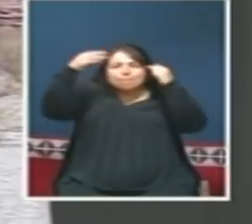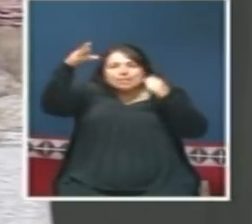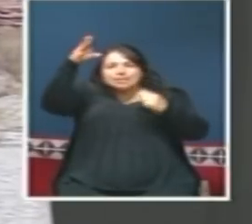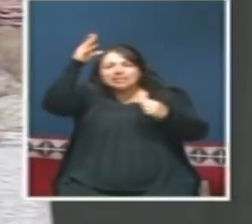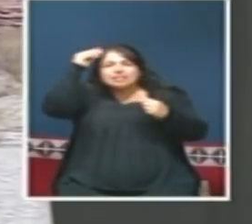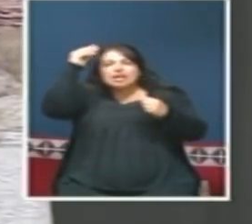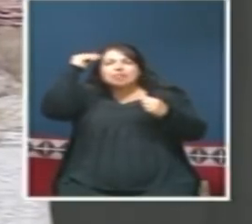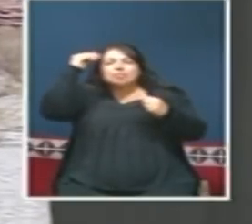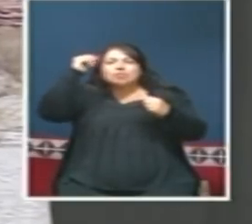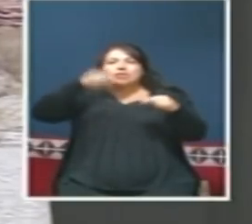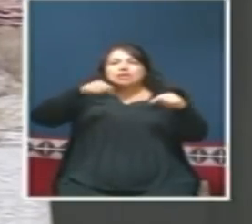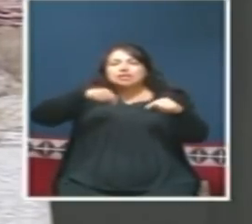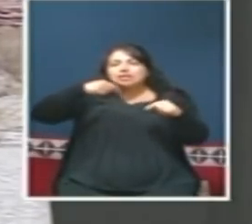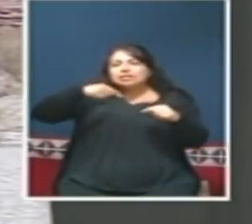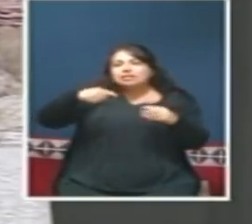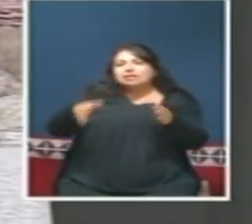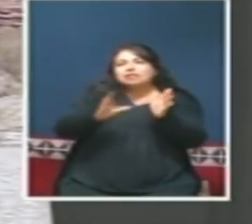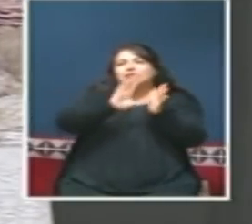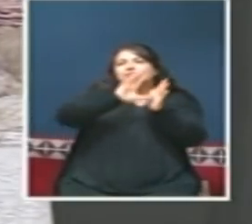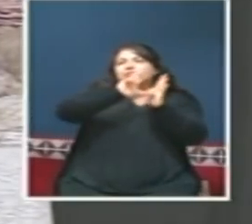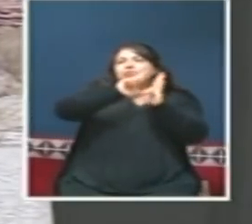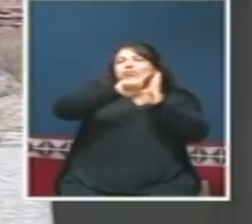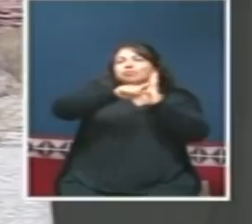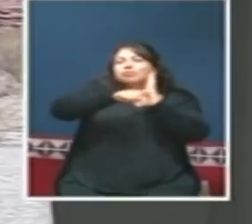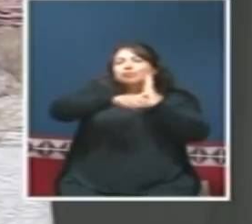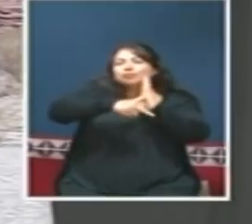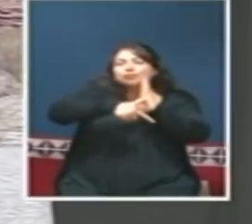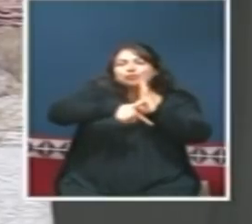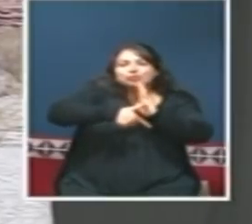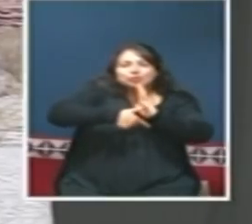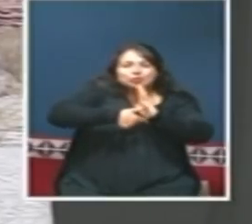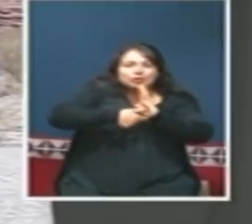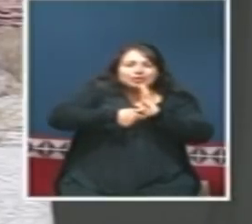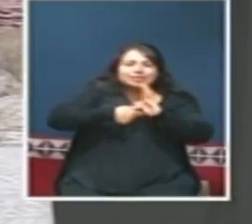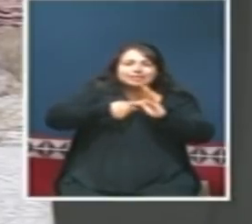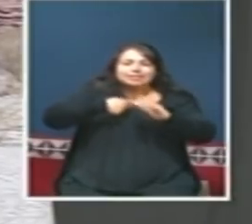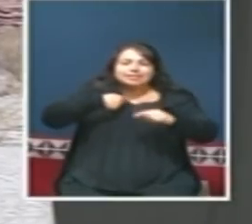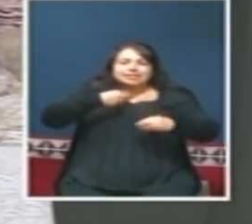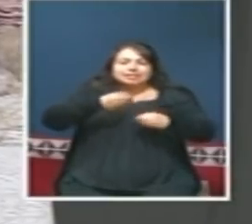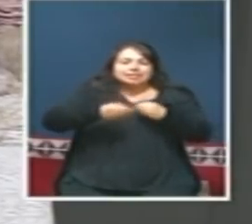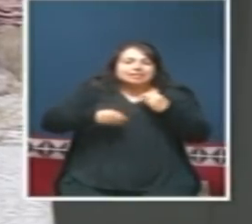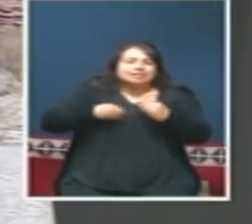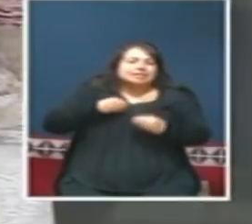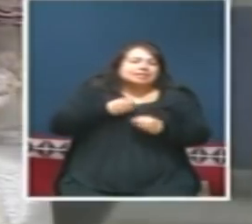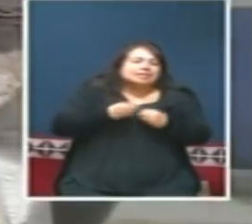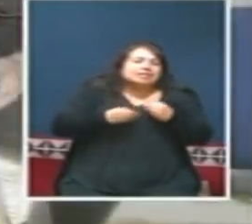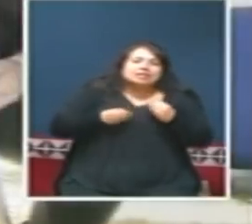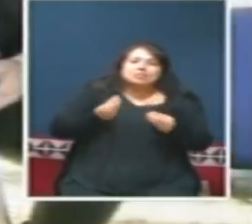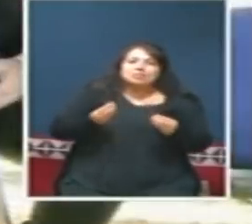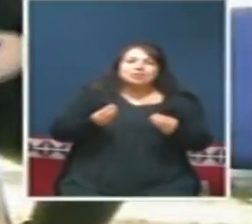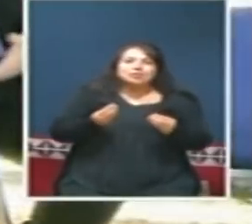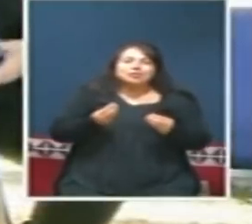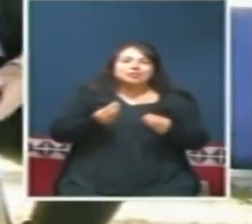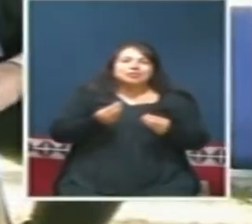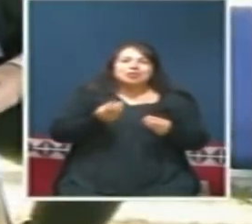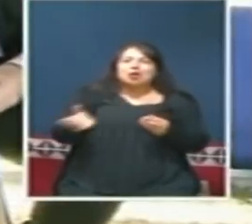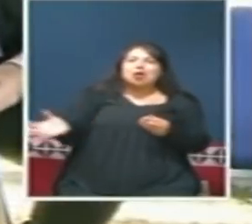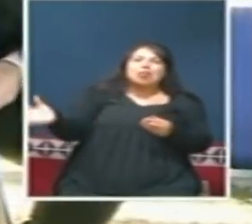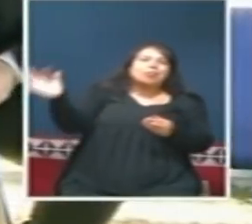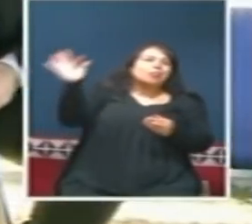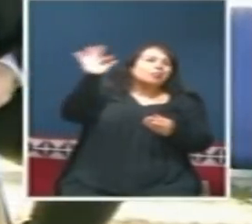en estas horas hemos pasado por todos los estados emocionales que puede pasar una persona, un ser